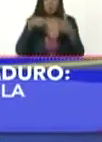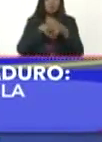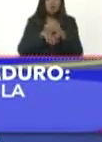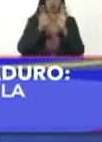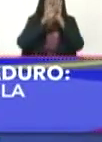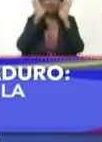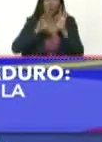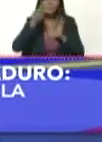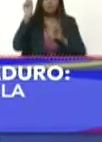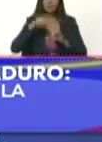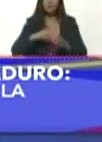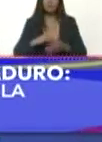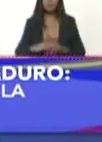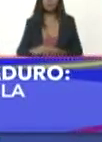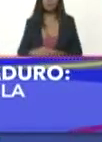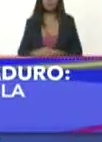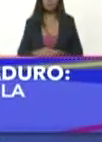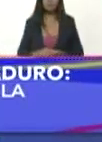mecanismos